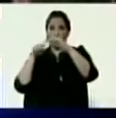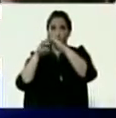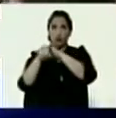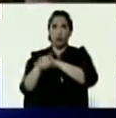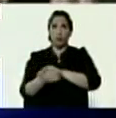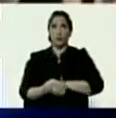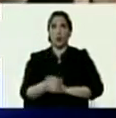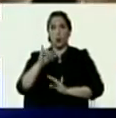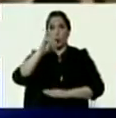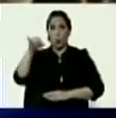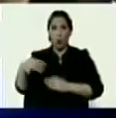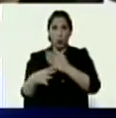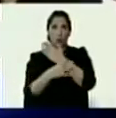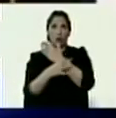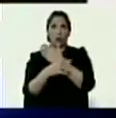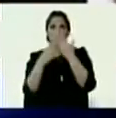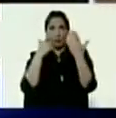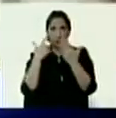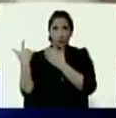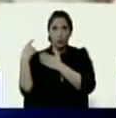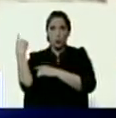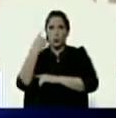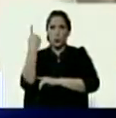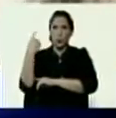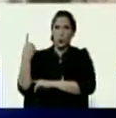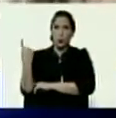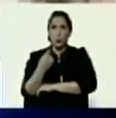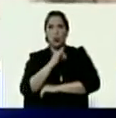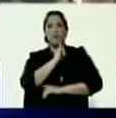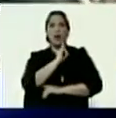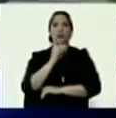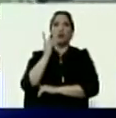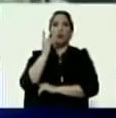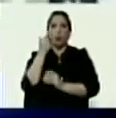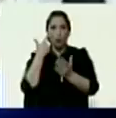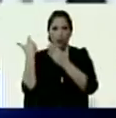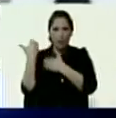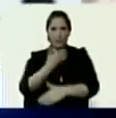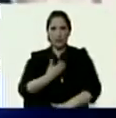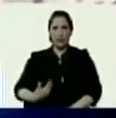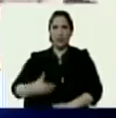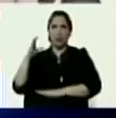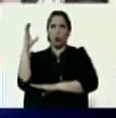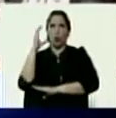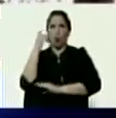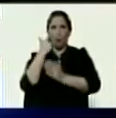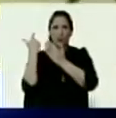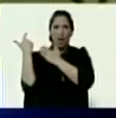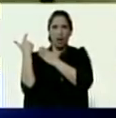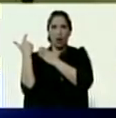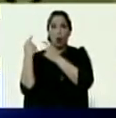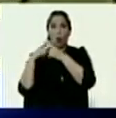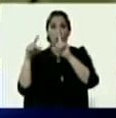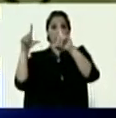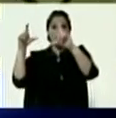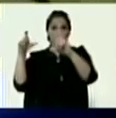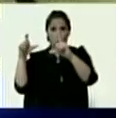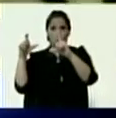Juan Guaidó al helicóptero de Iván Duque? Mira, ahí está otra fotografía de Guaidó con